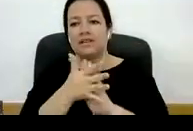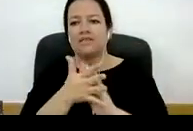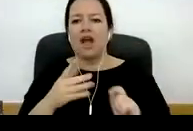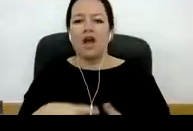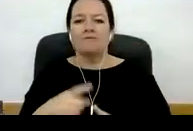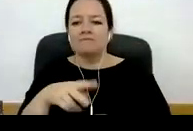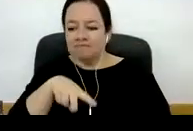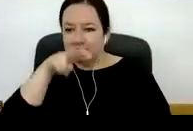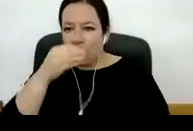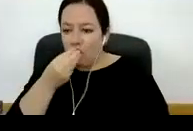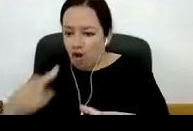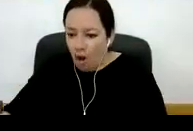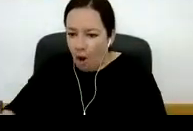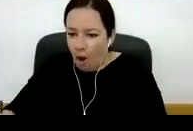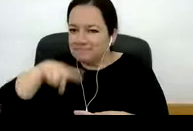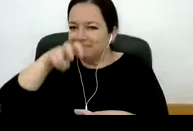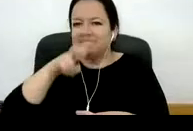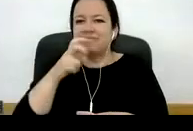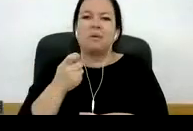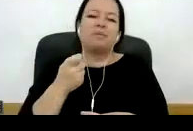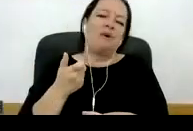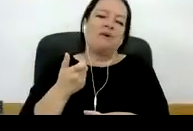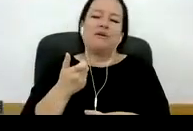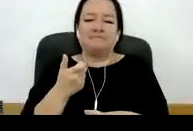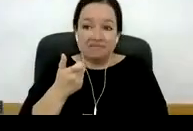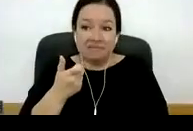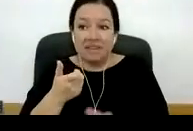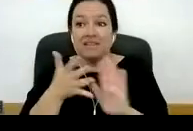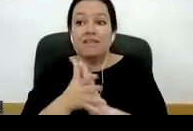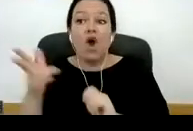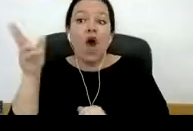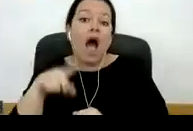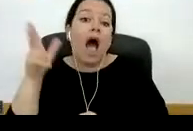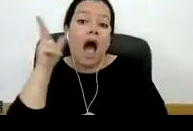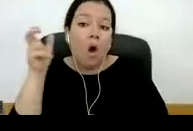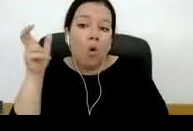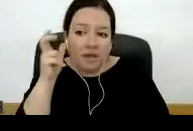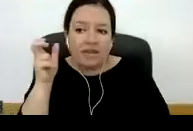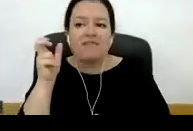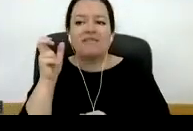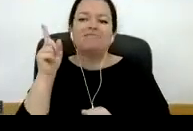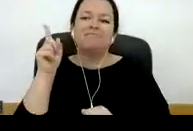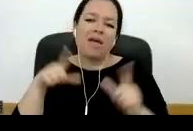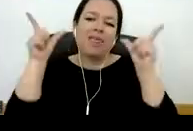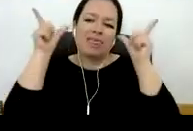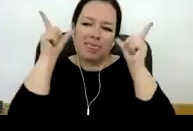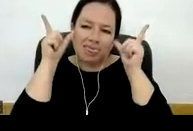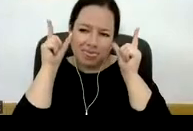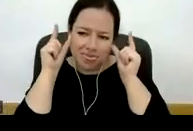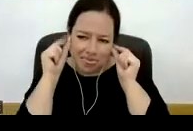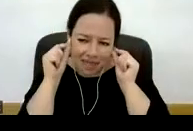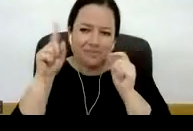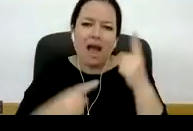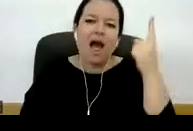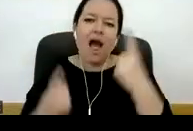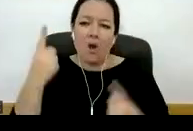a la hora de degustar un plato, y hay una pérdida auditiva que esto en determinadas situaciones puede condicionar